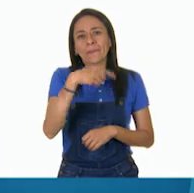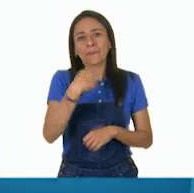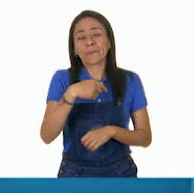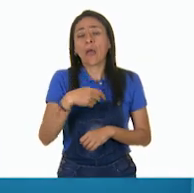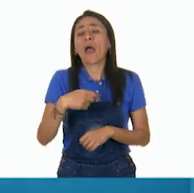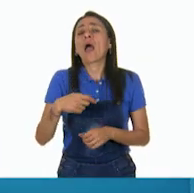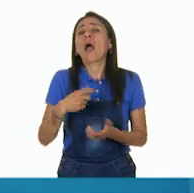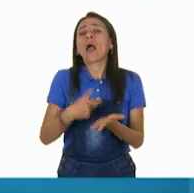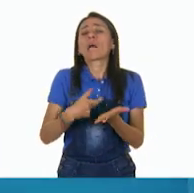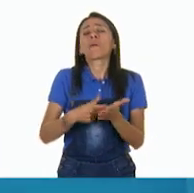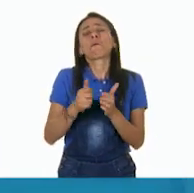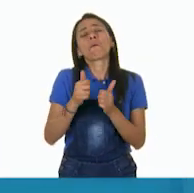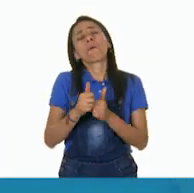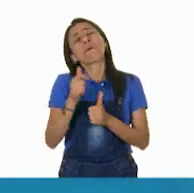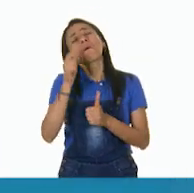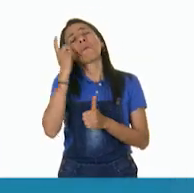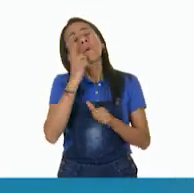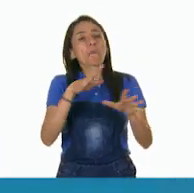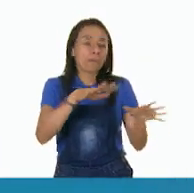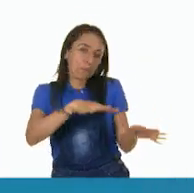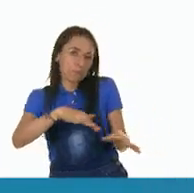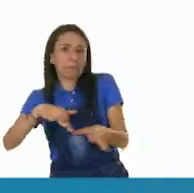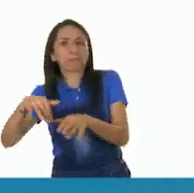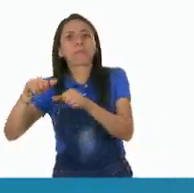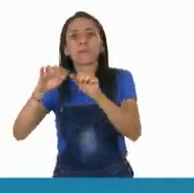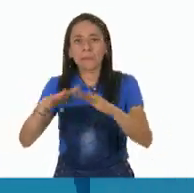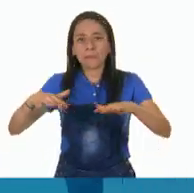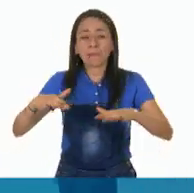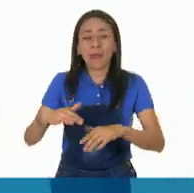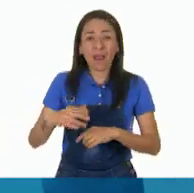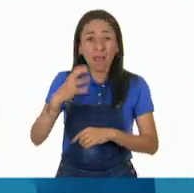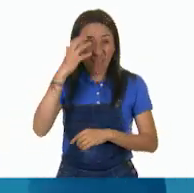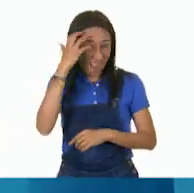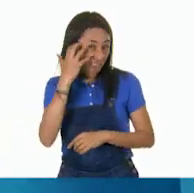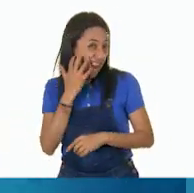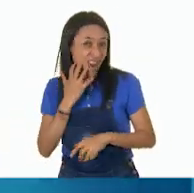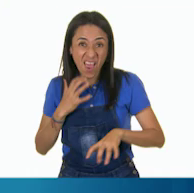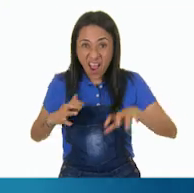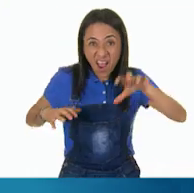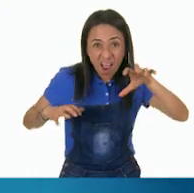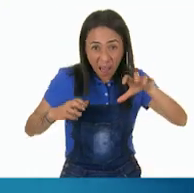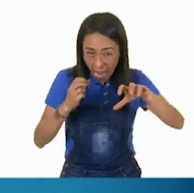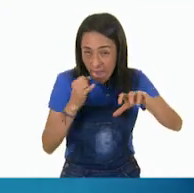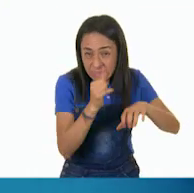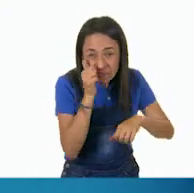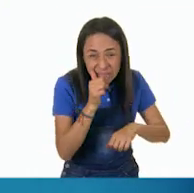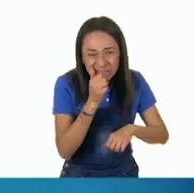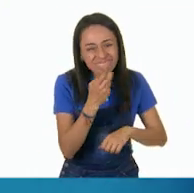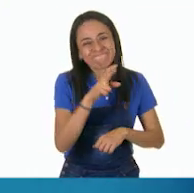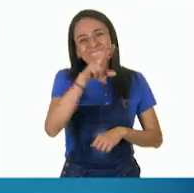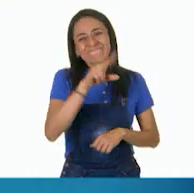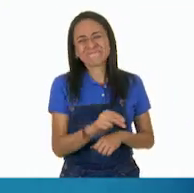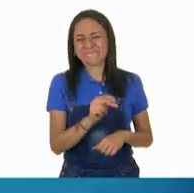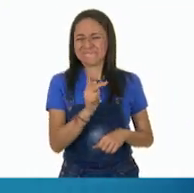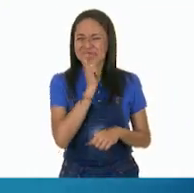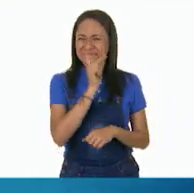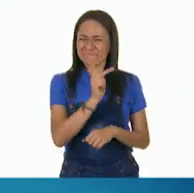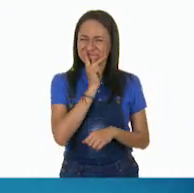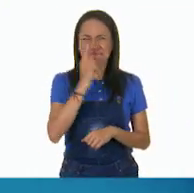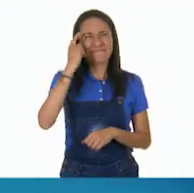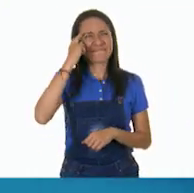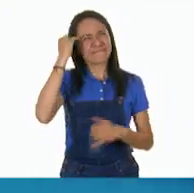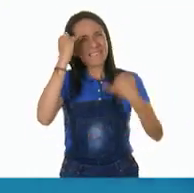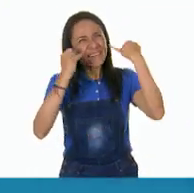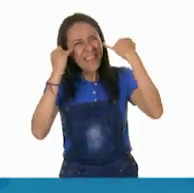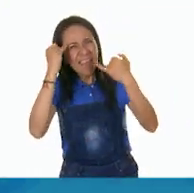el leonés como lo pintan etcétera se degradan rápido porque en pocas palabras el cierran varias ideas imágenes o